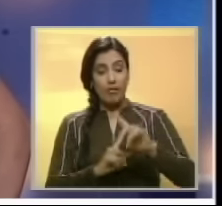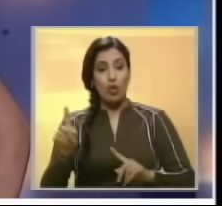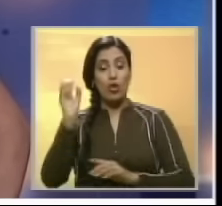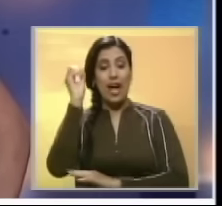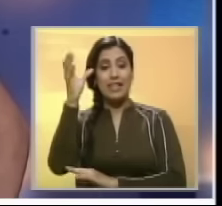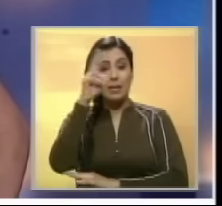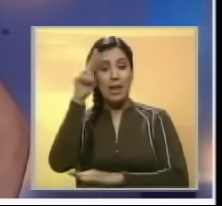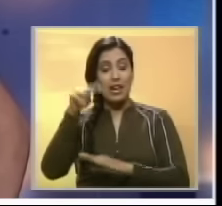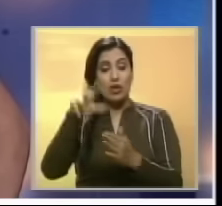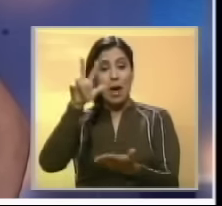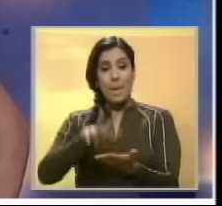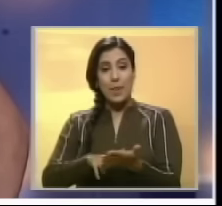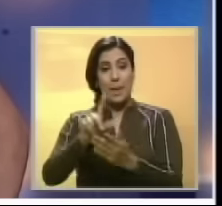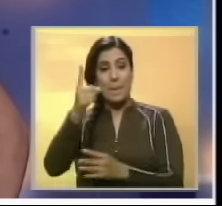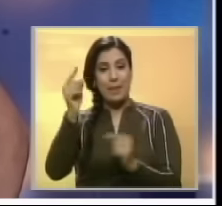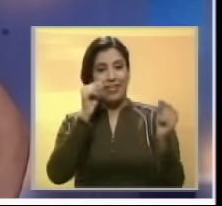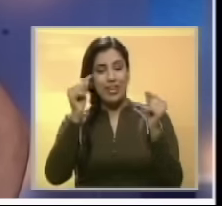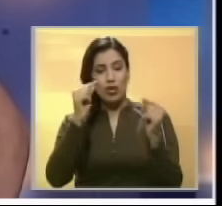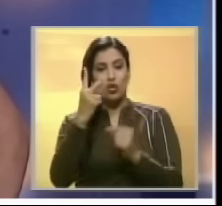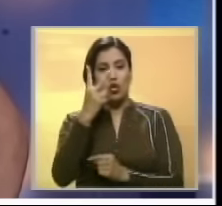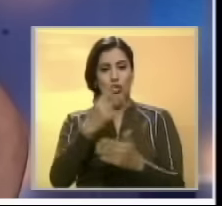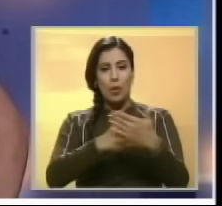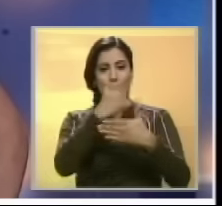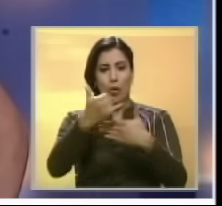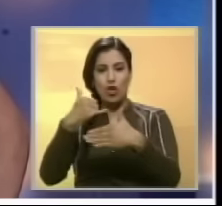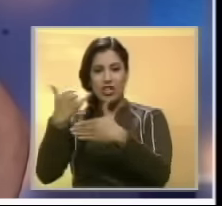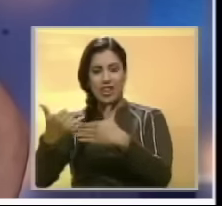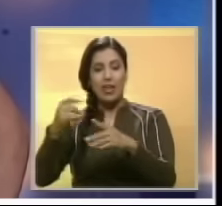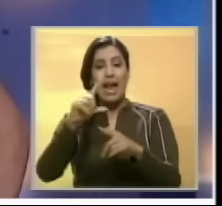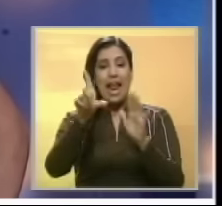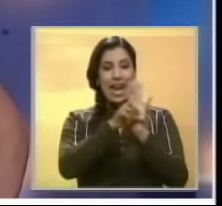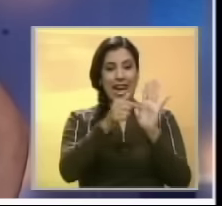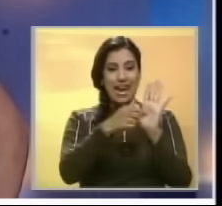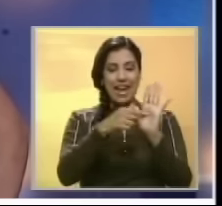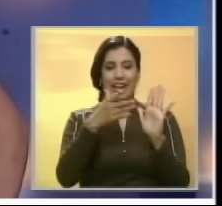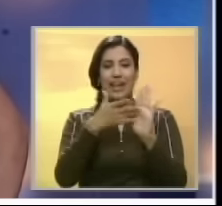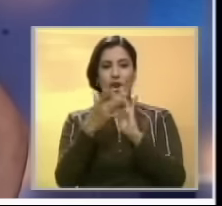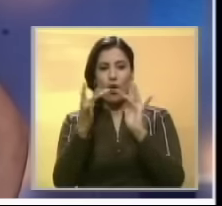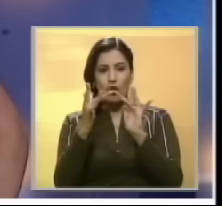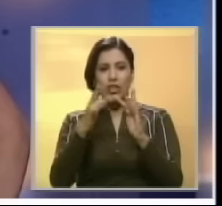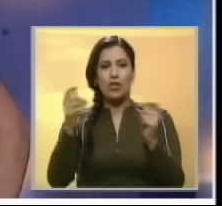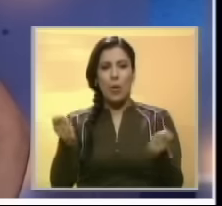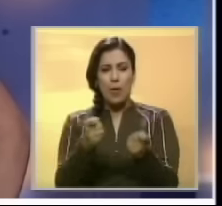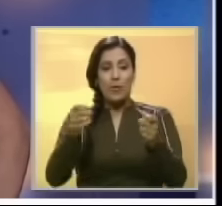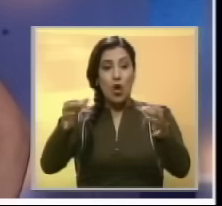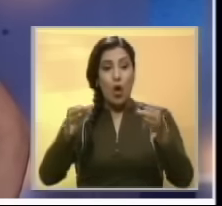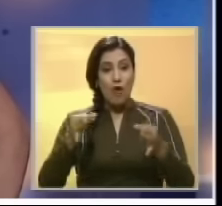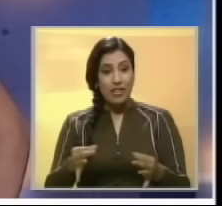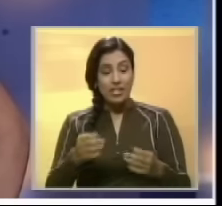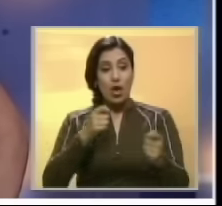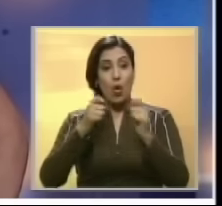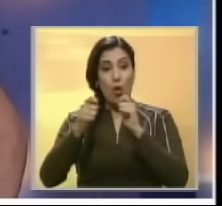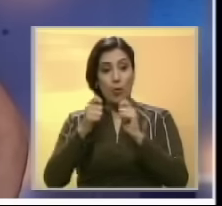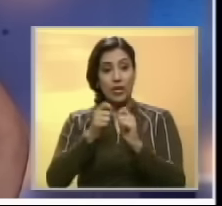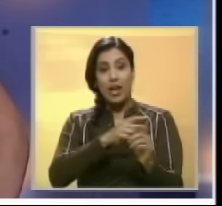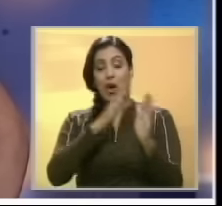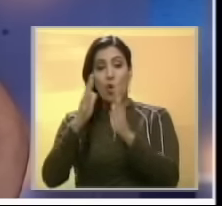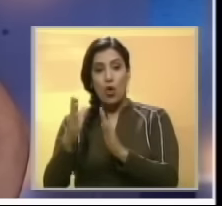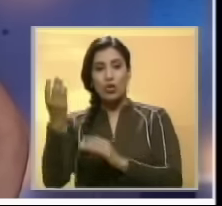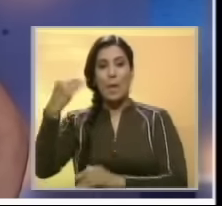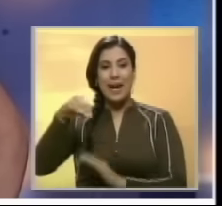la asamblea nacional aprobó en primera discusión dos proyectos jurídicos la ley de transmisiones simultáneas publicidad oficial y medios públicos